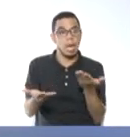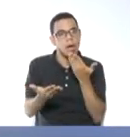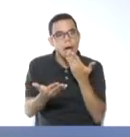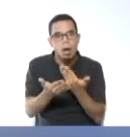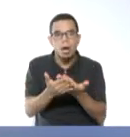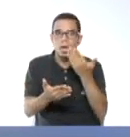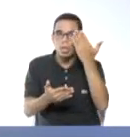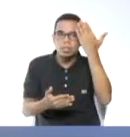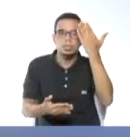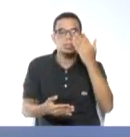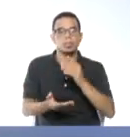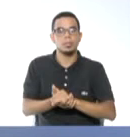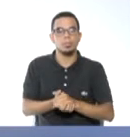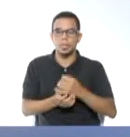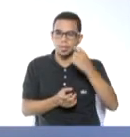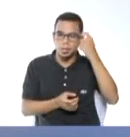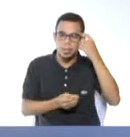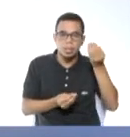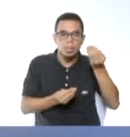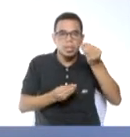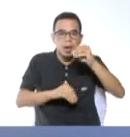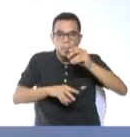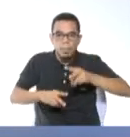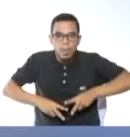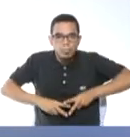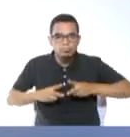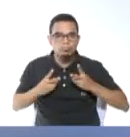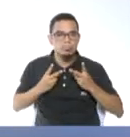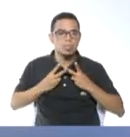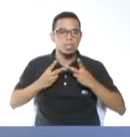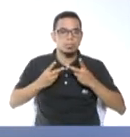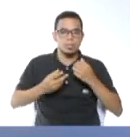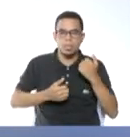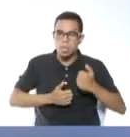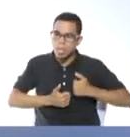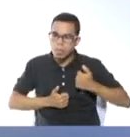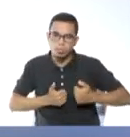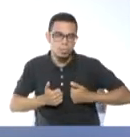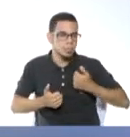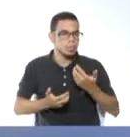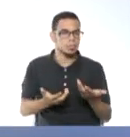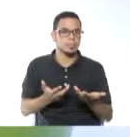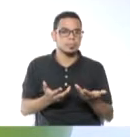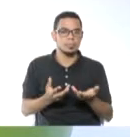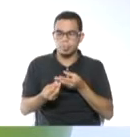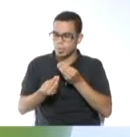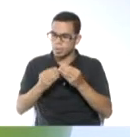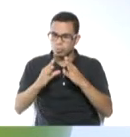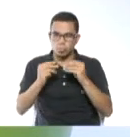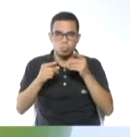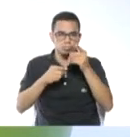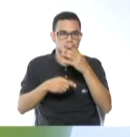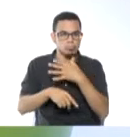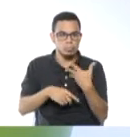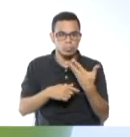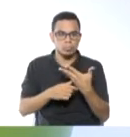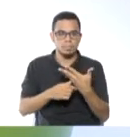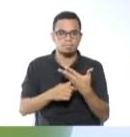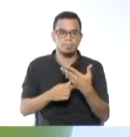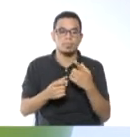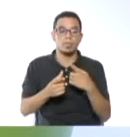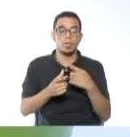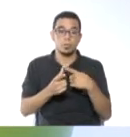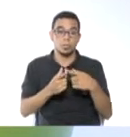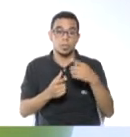gracias, Exactamente. Y antes de salir ese indi, para nosotros que significa Dios, sabiduría y